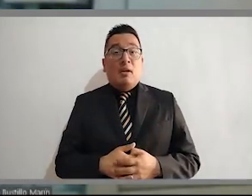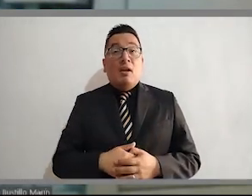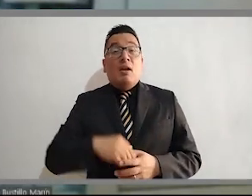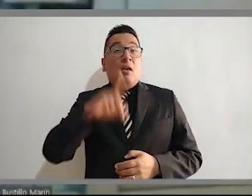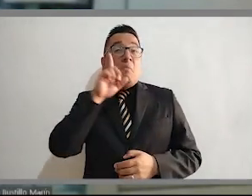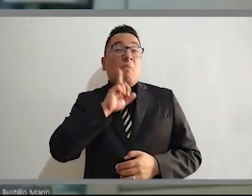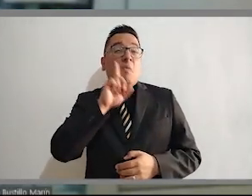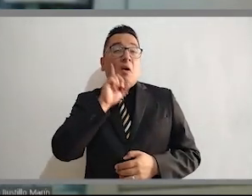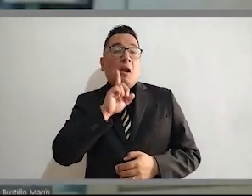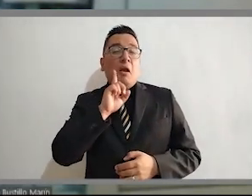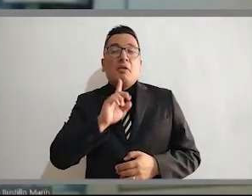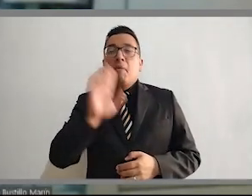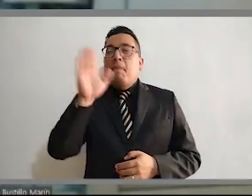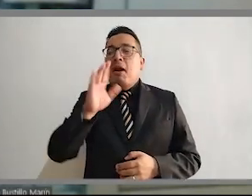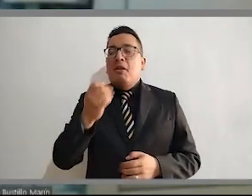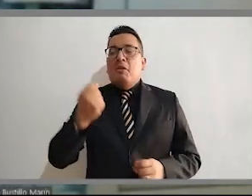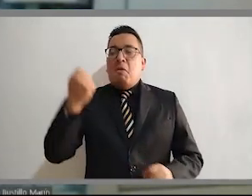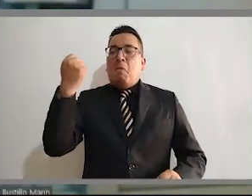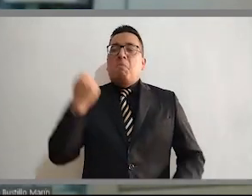las escopetas,